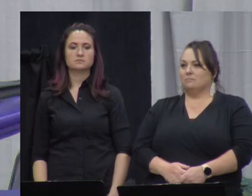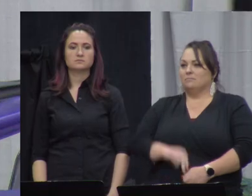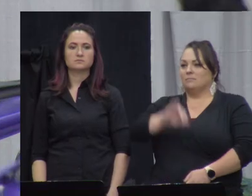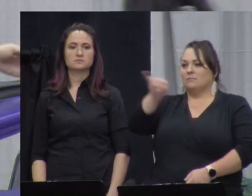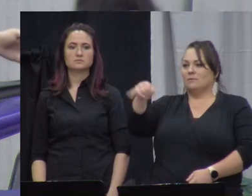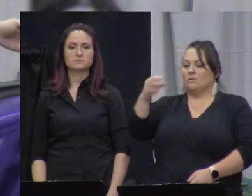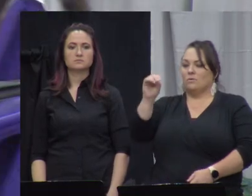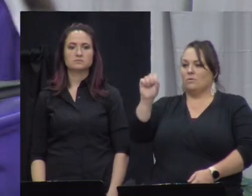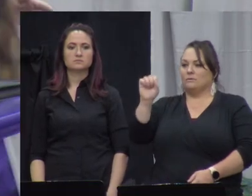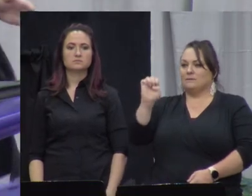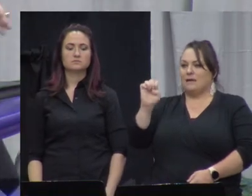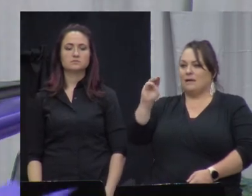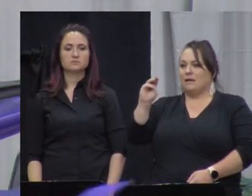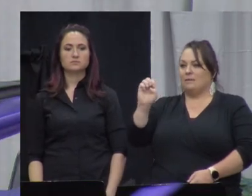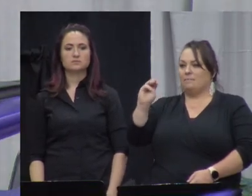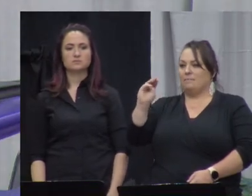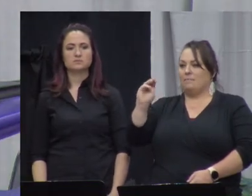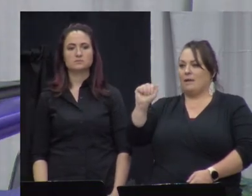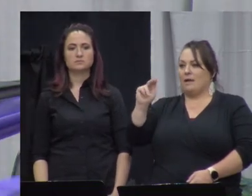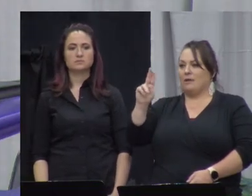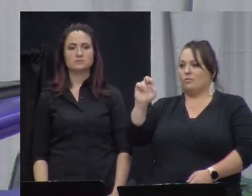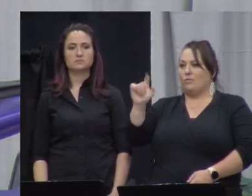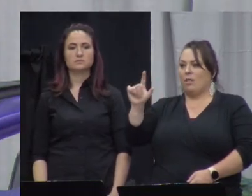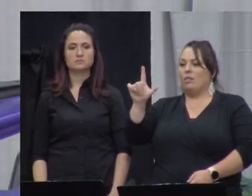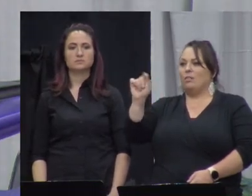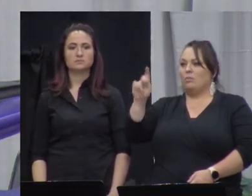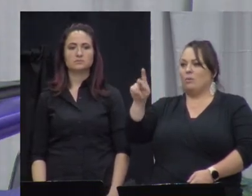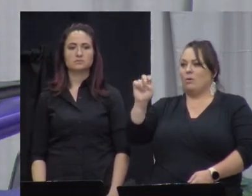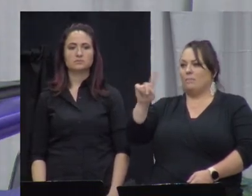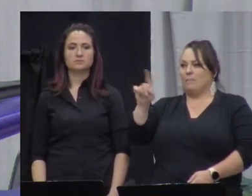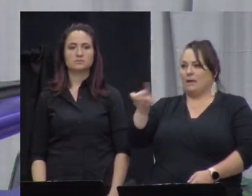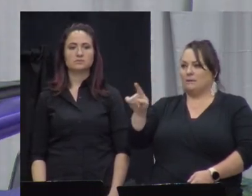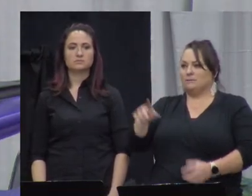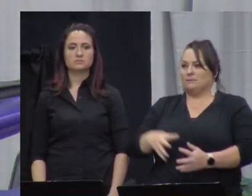Jose Emmanuel Lopez.